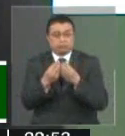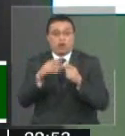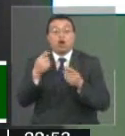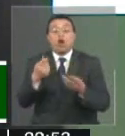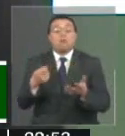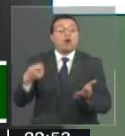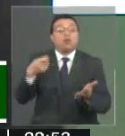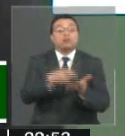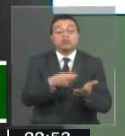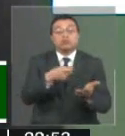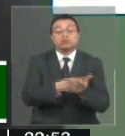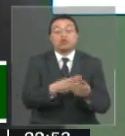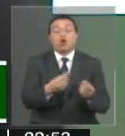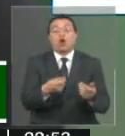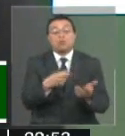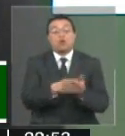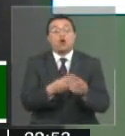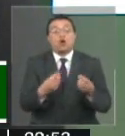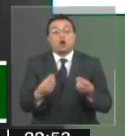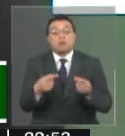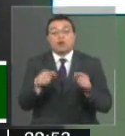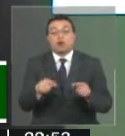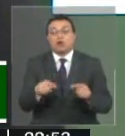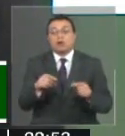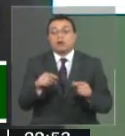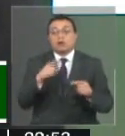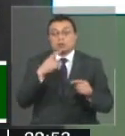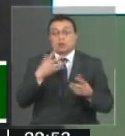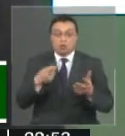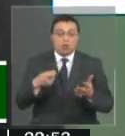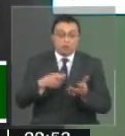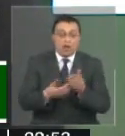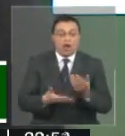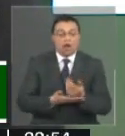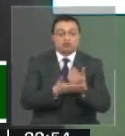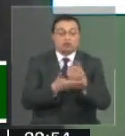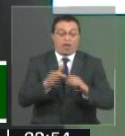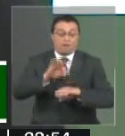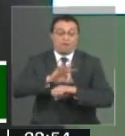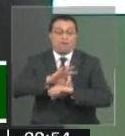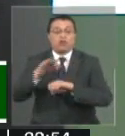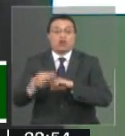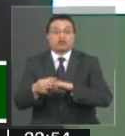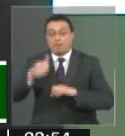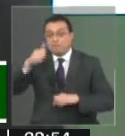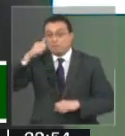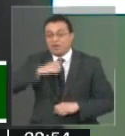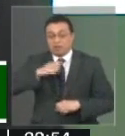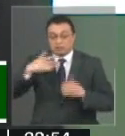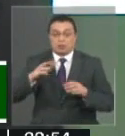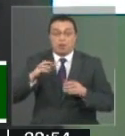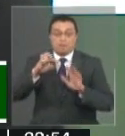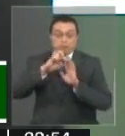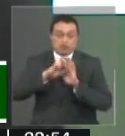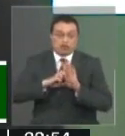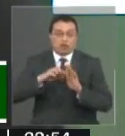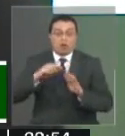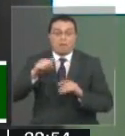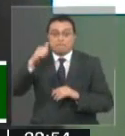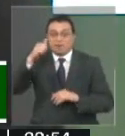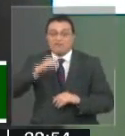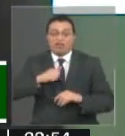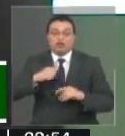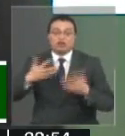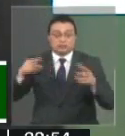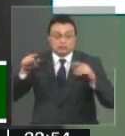se financia? Me preguntaste antes. Con ayuda de fundaciones privadas, sí, pero es un proyecto privado, una cooperativa social, una